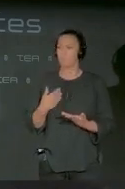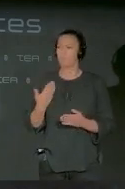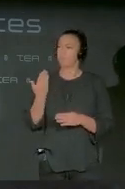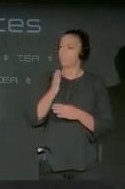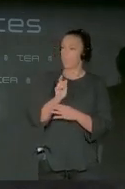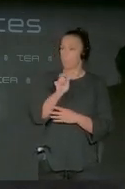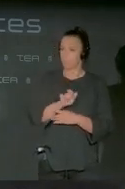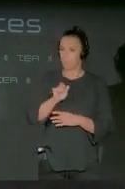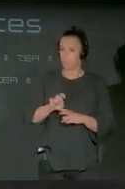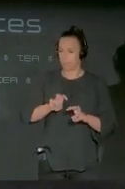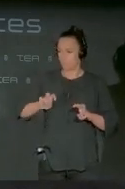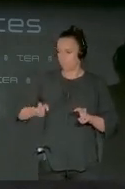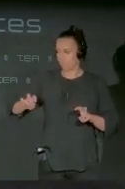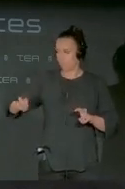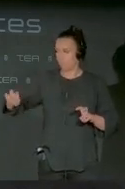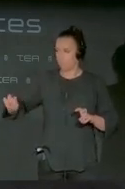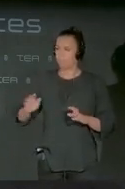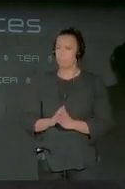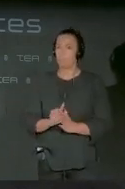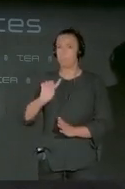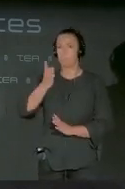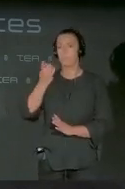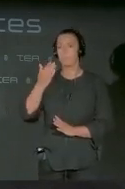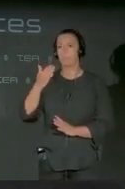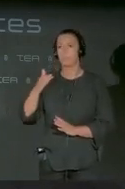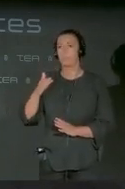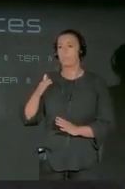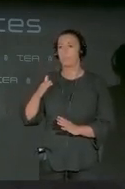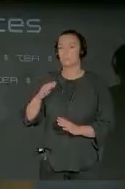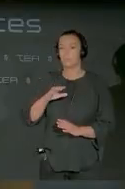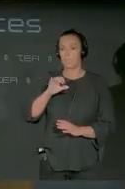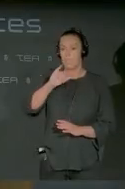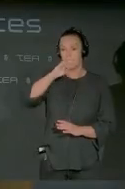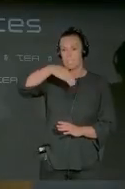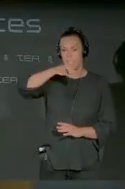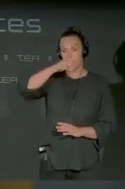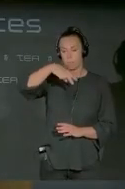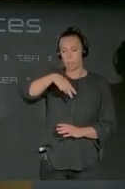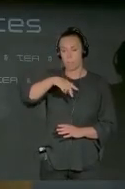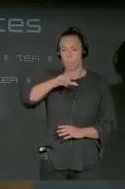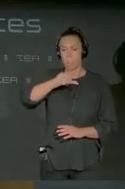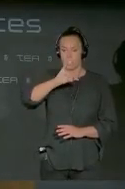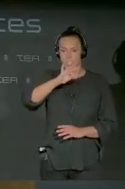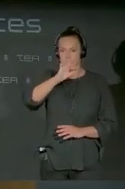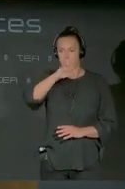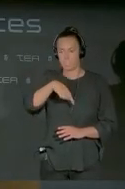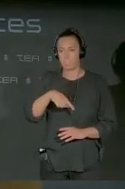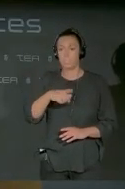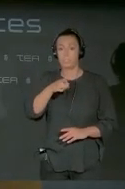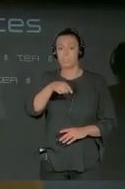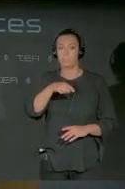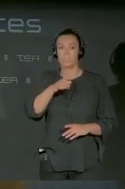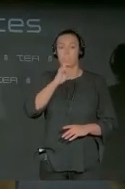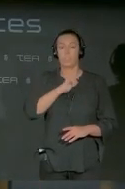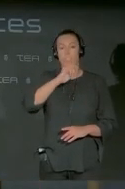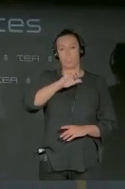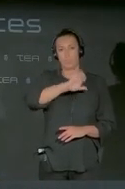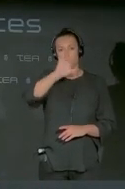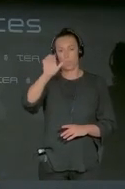que me acompañan. En primer lugar, Simon Little, CEO de la Federación Europea Video Games